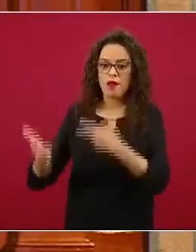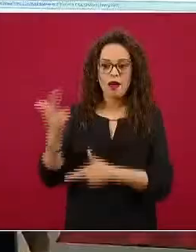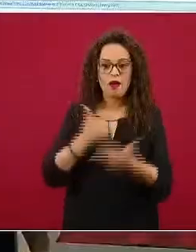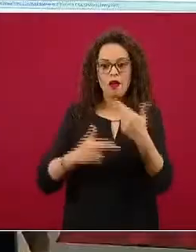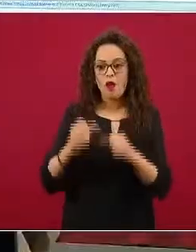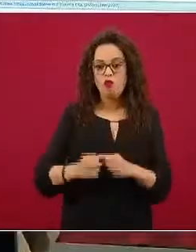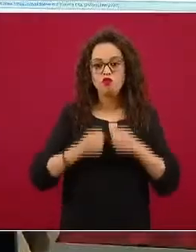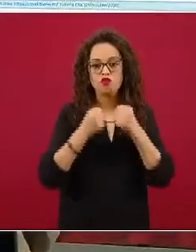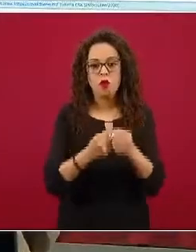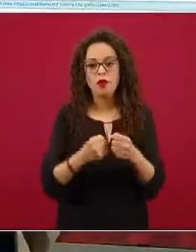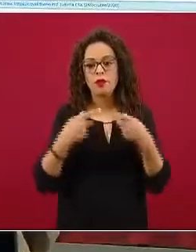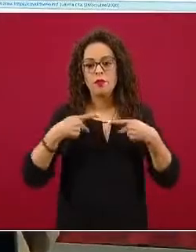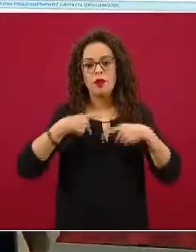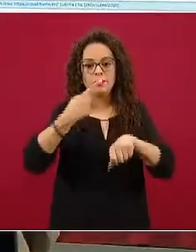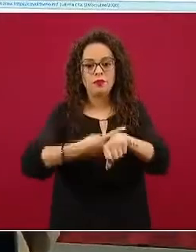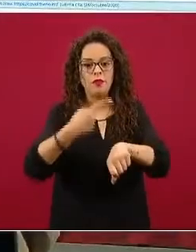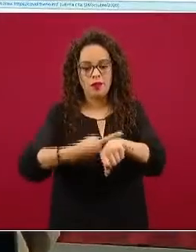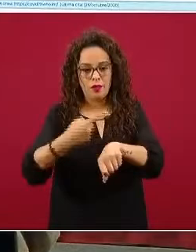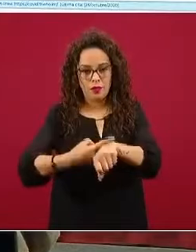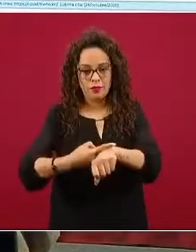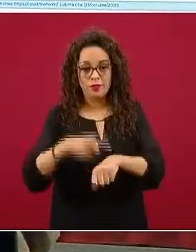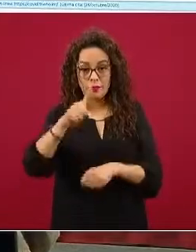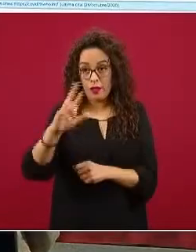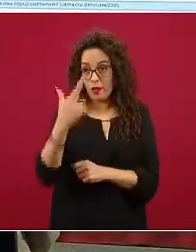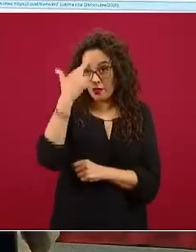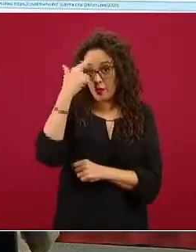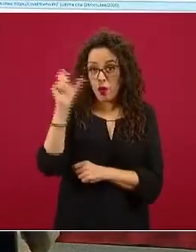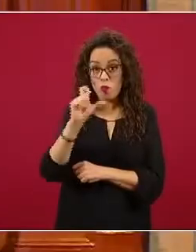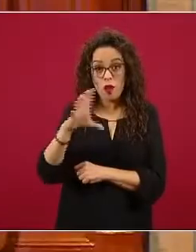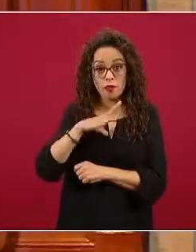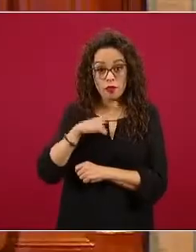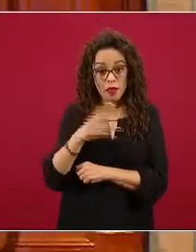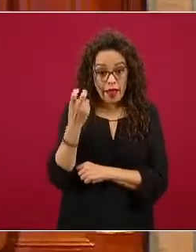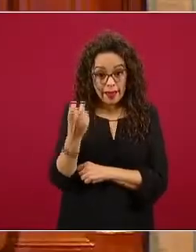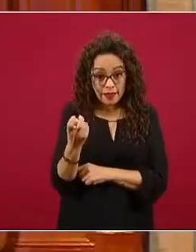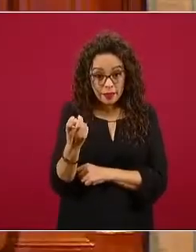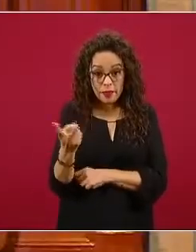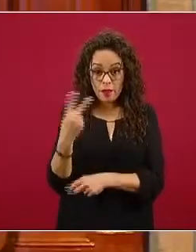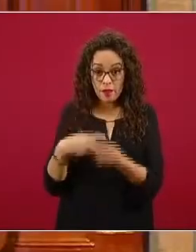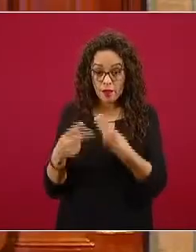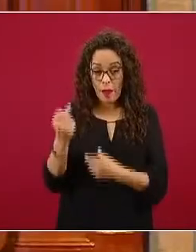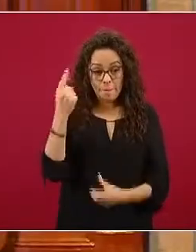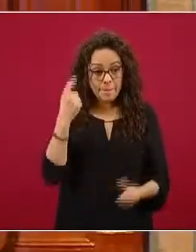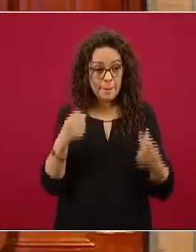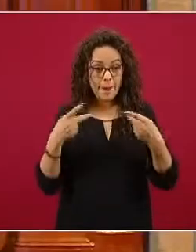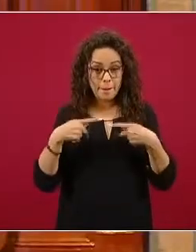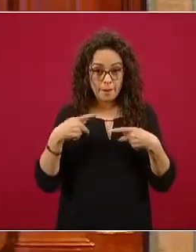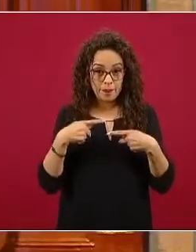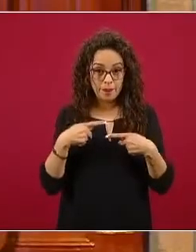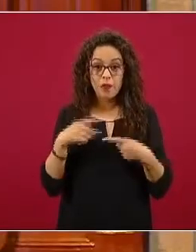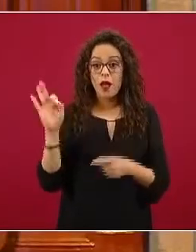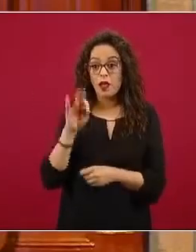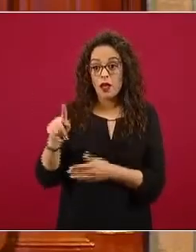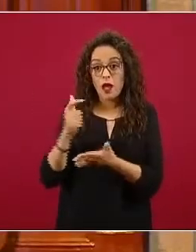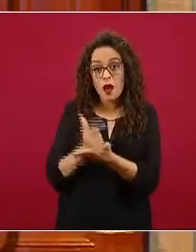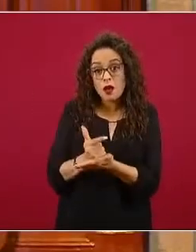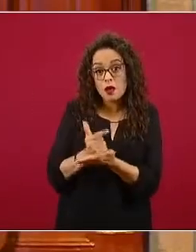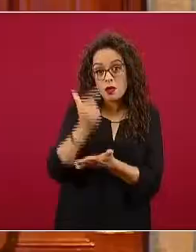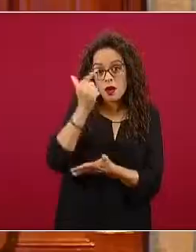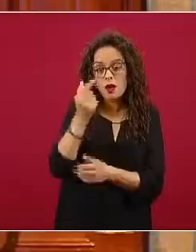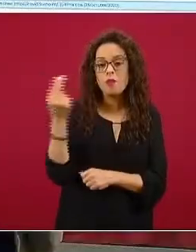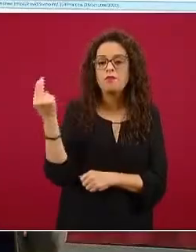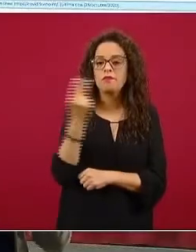relación a los casos. Recordemos que cuando los casos se generan, en la medida que estas personas se agravan, demandan